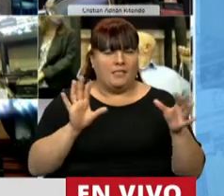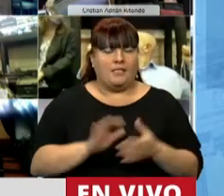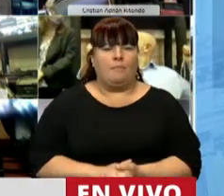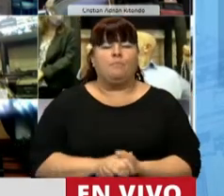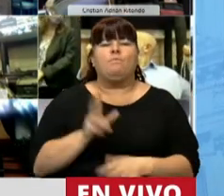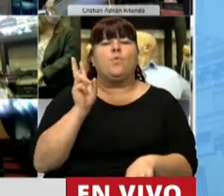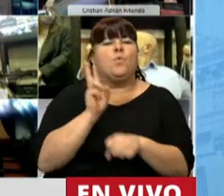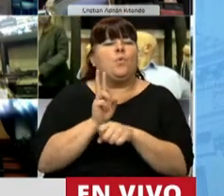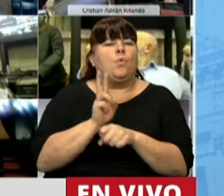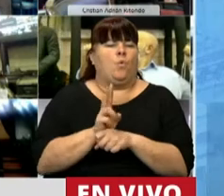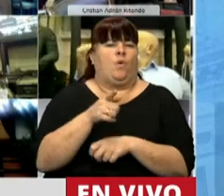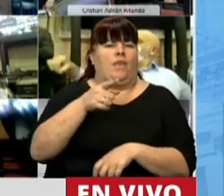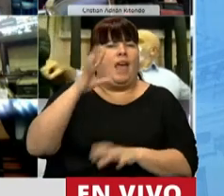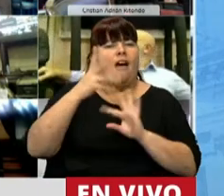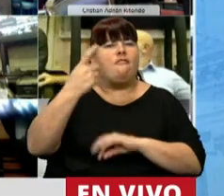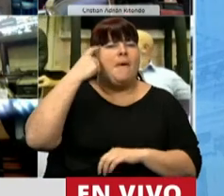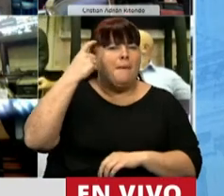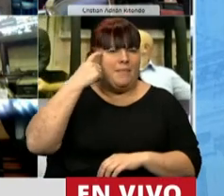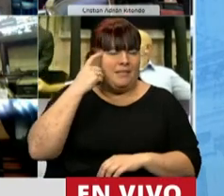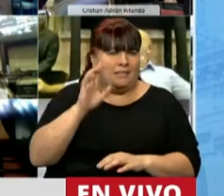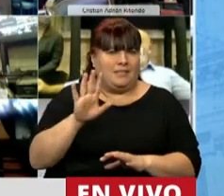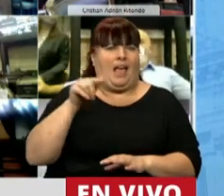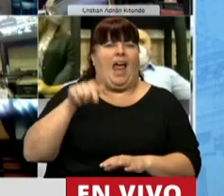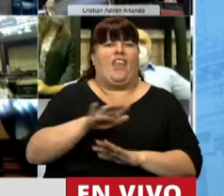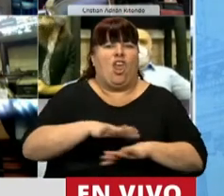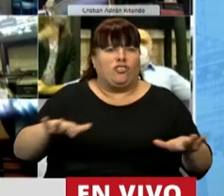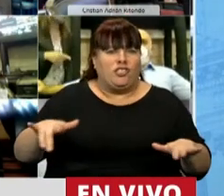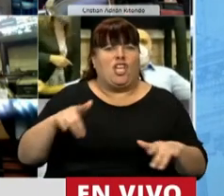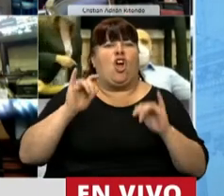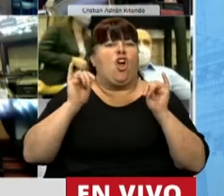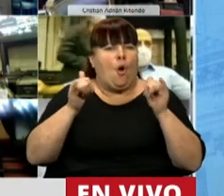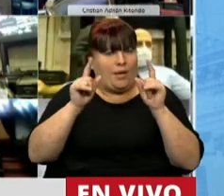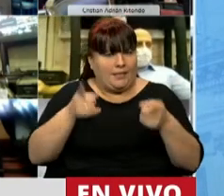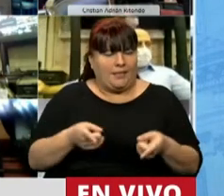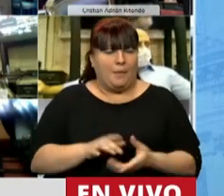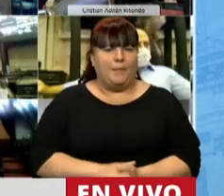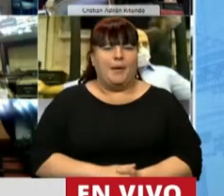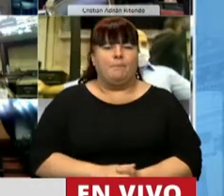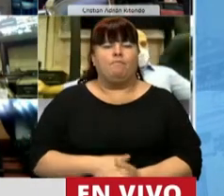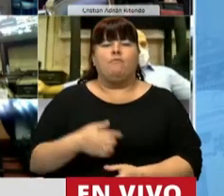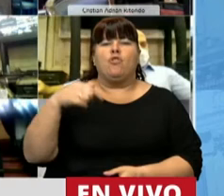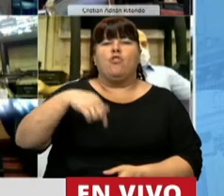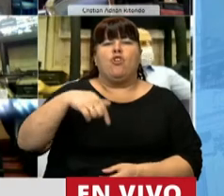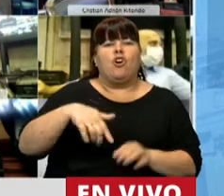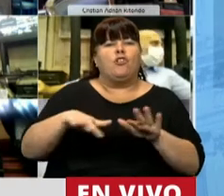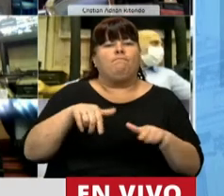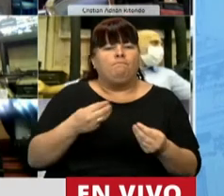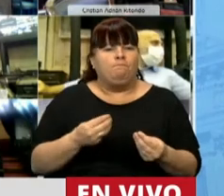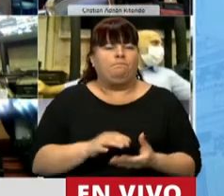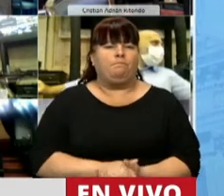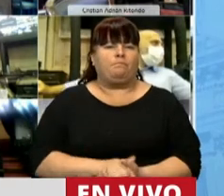en defender el pensamiento crítico de nuestros niños y de nuestros jóvenes. Estamos hoy